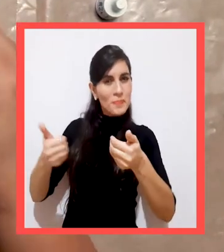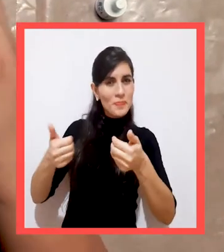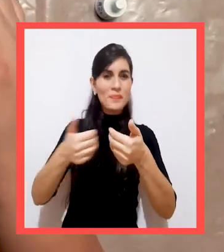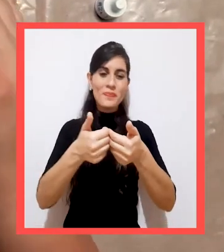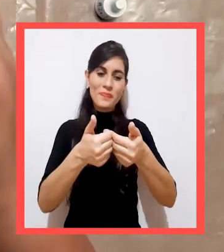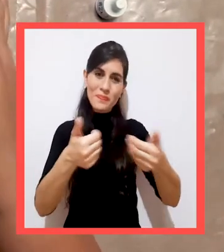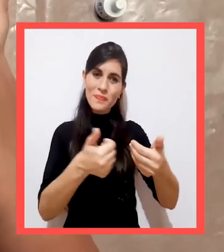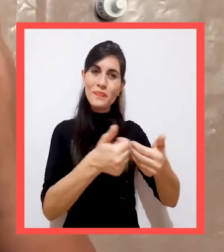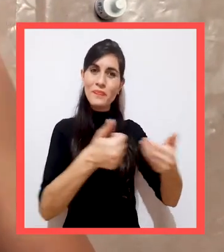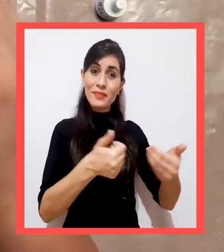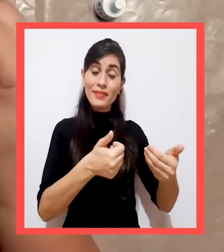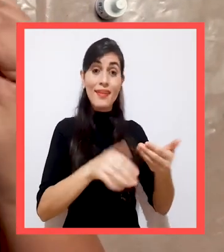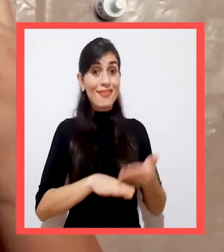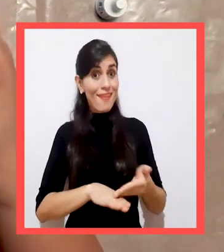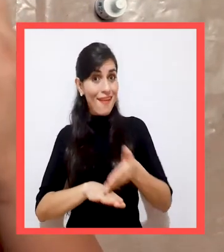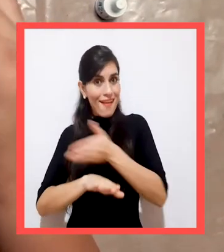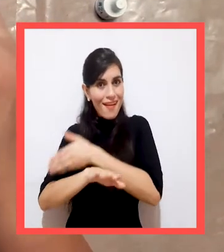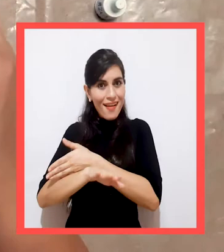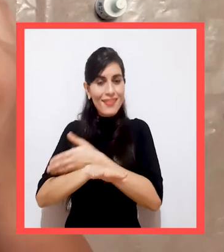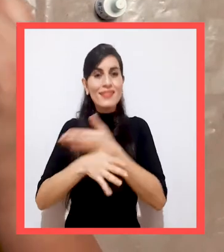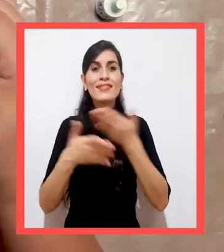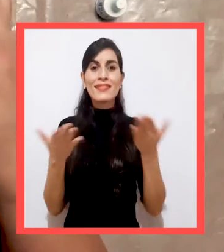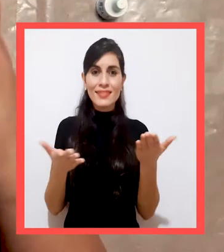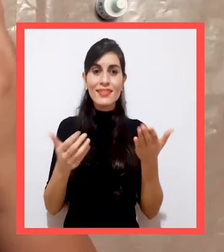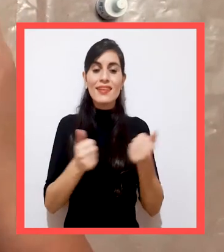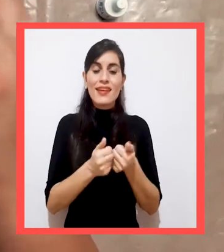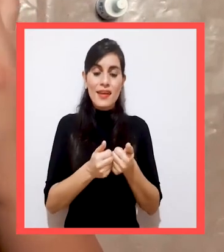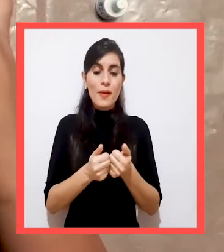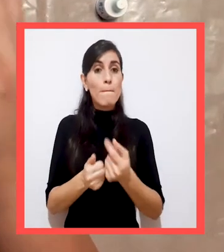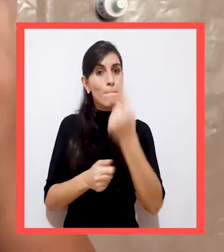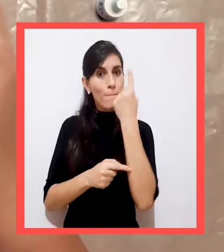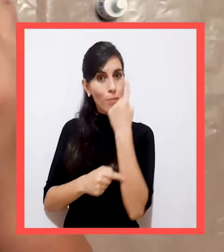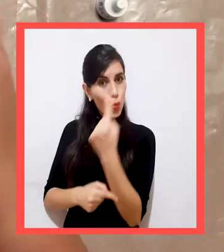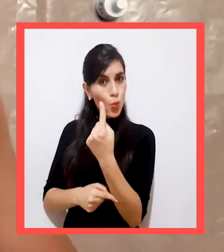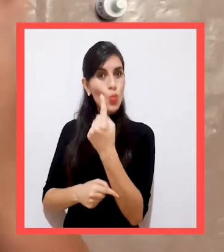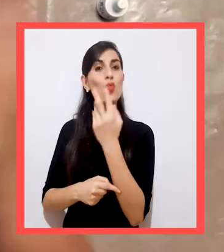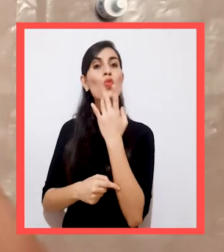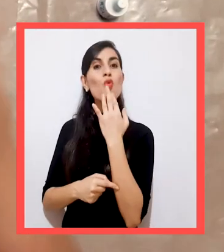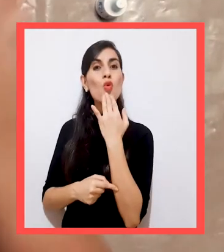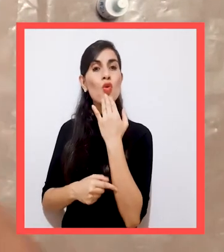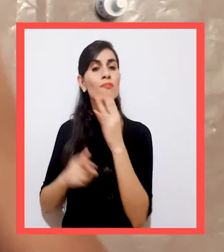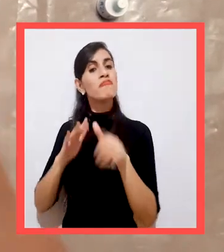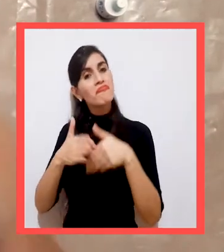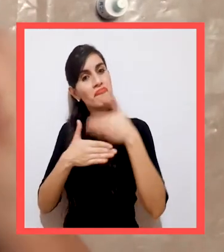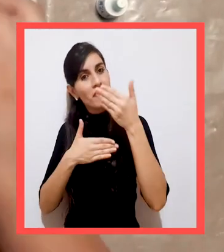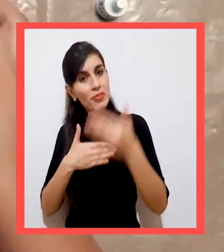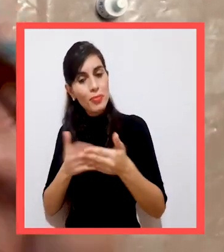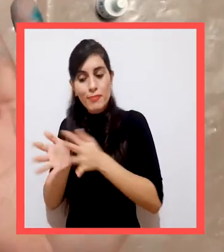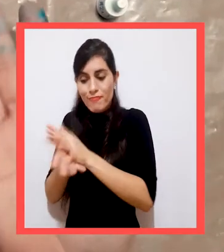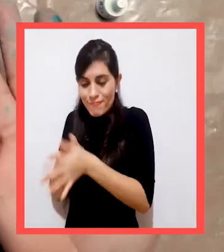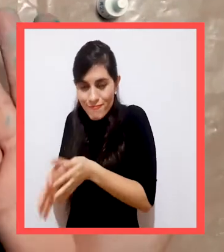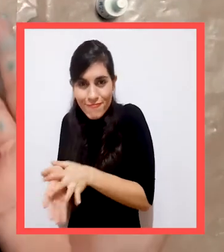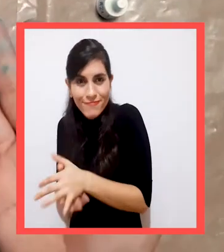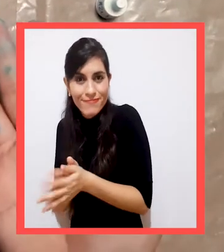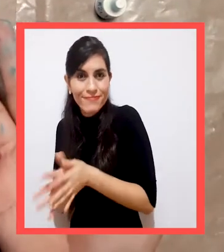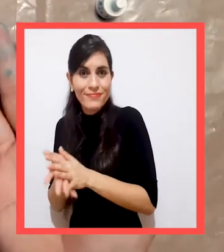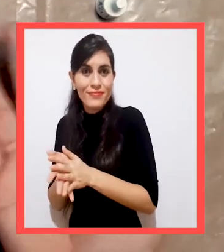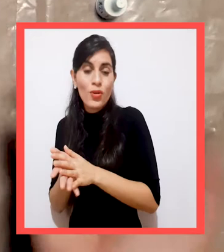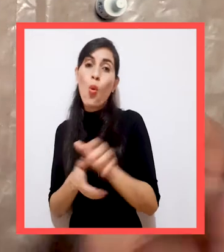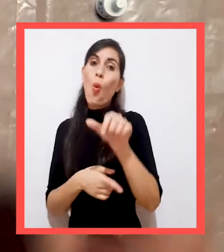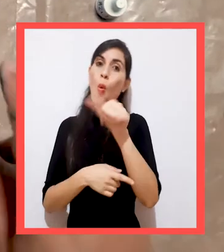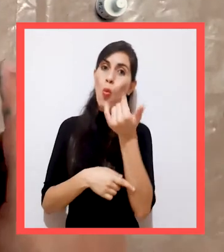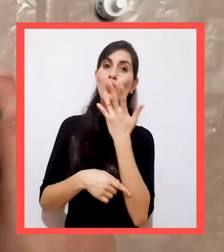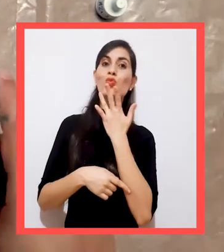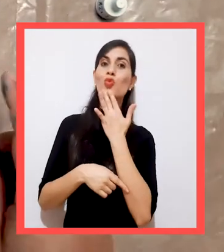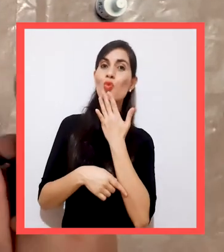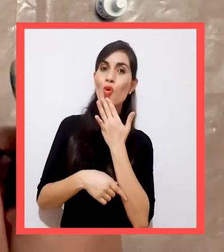Entonces, lo mejor es preparar una mezcla de un color y lavarnos las manos para